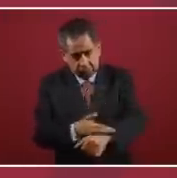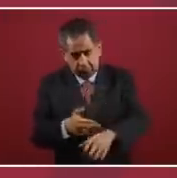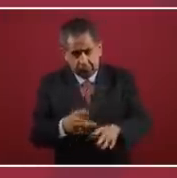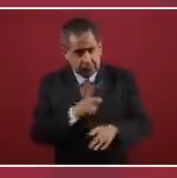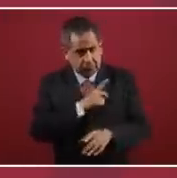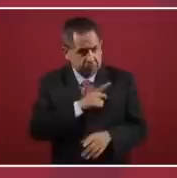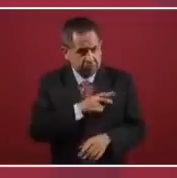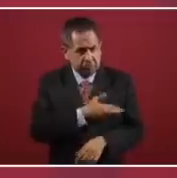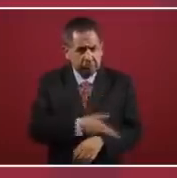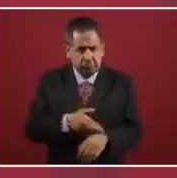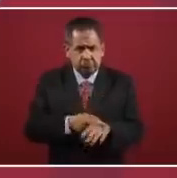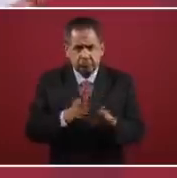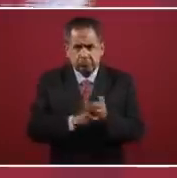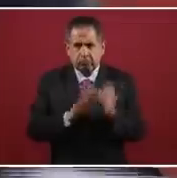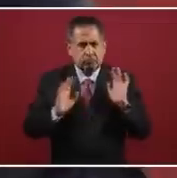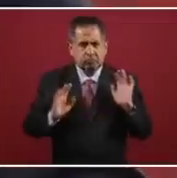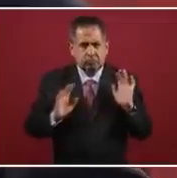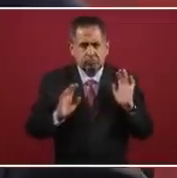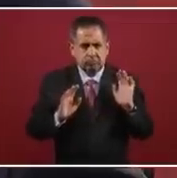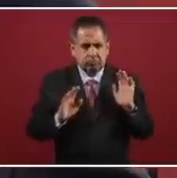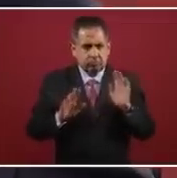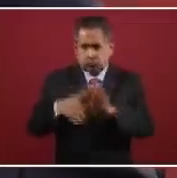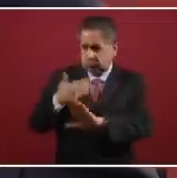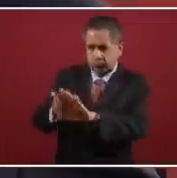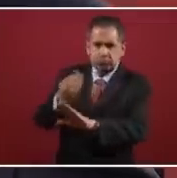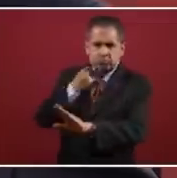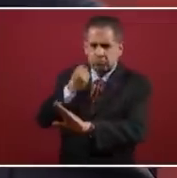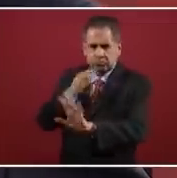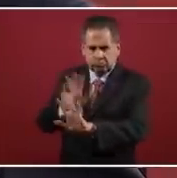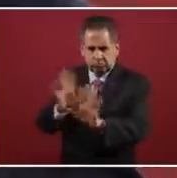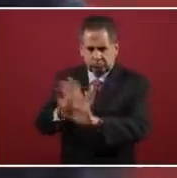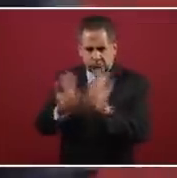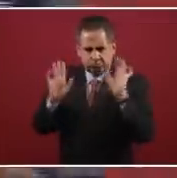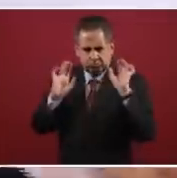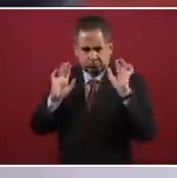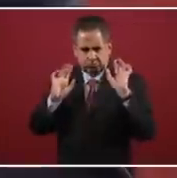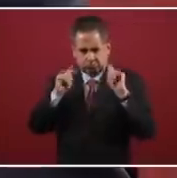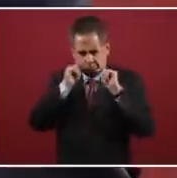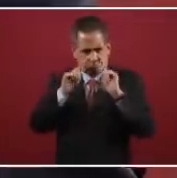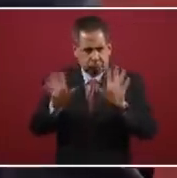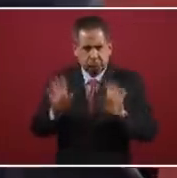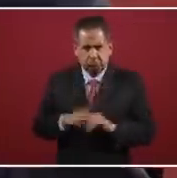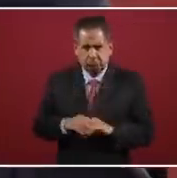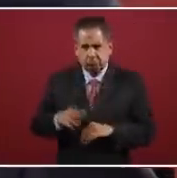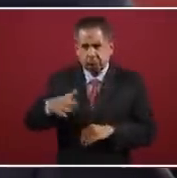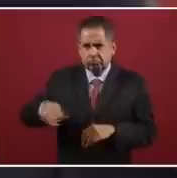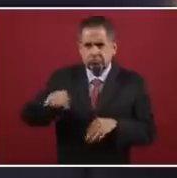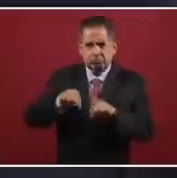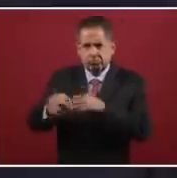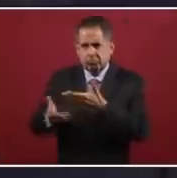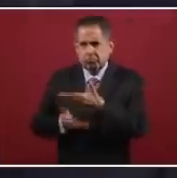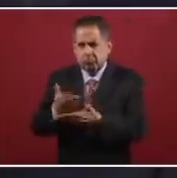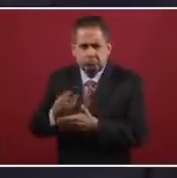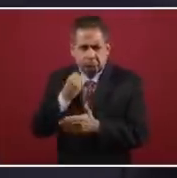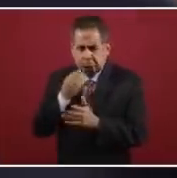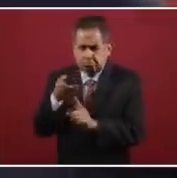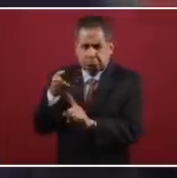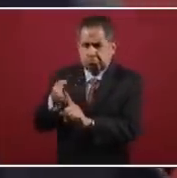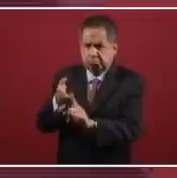solos, tampoco tengo nada en contra del abogado, porque el que busca un servicio de un abogado,